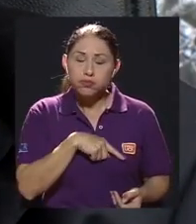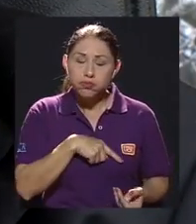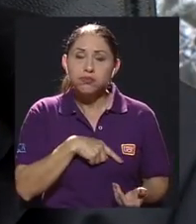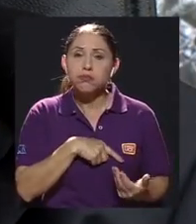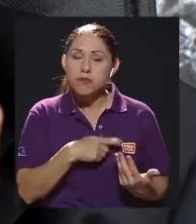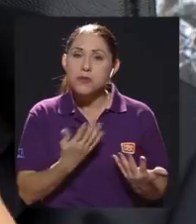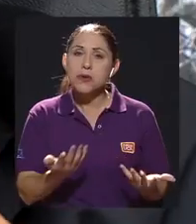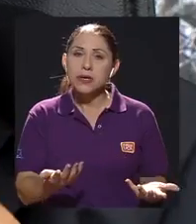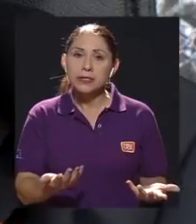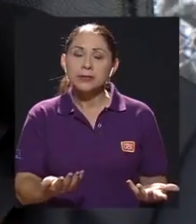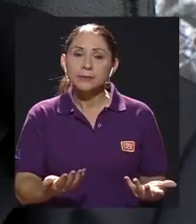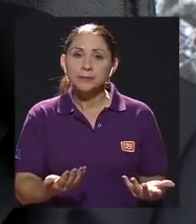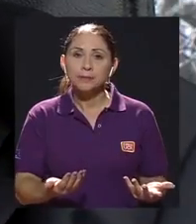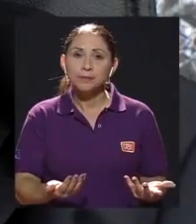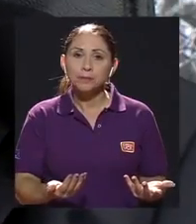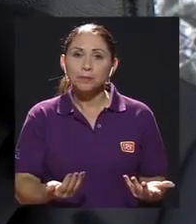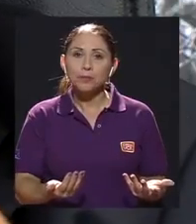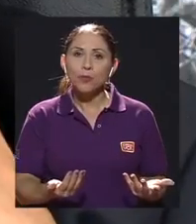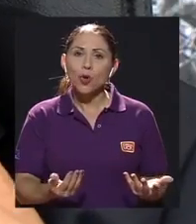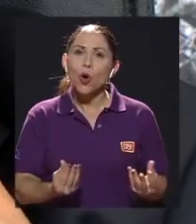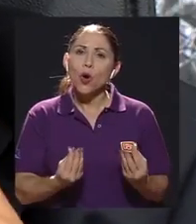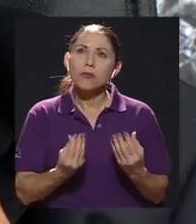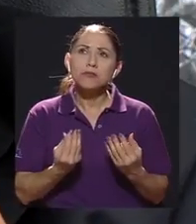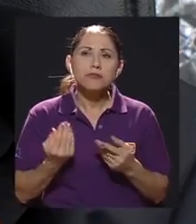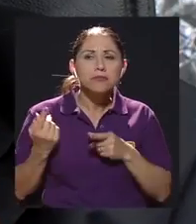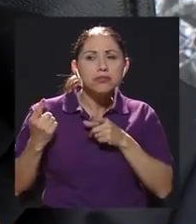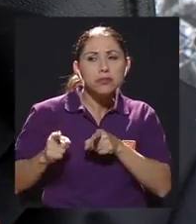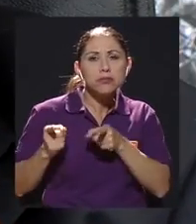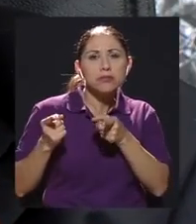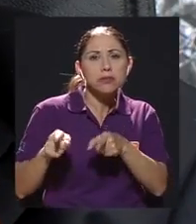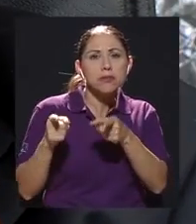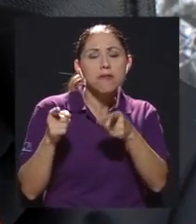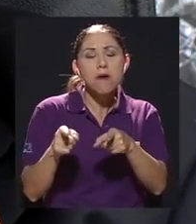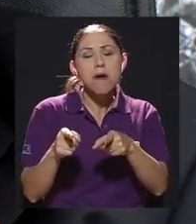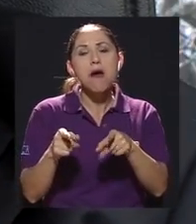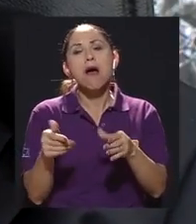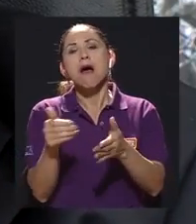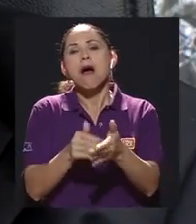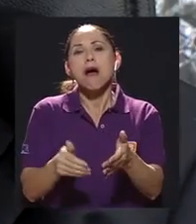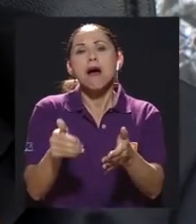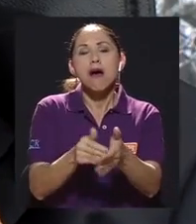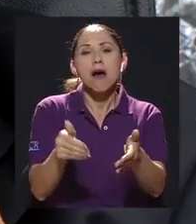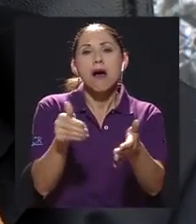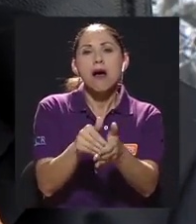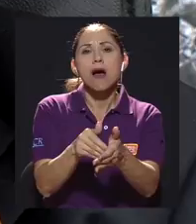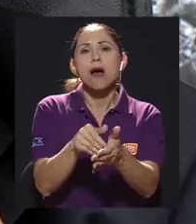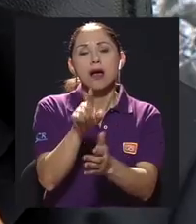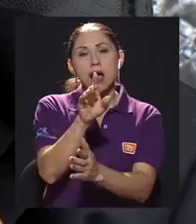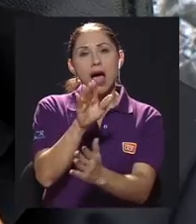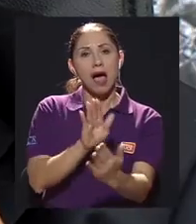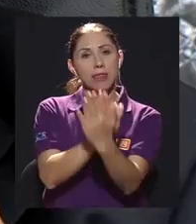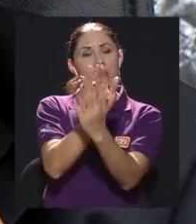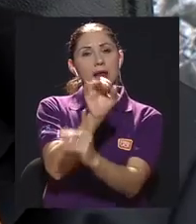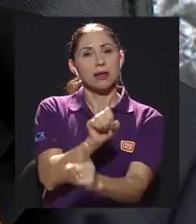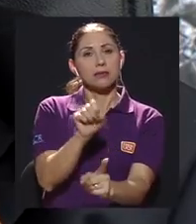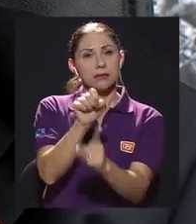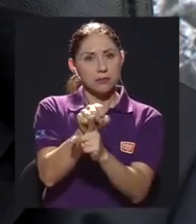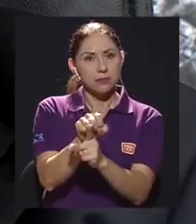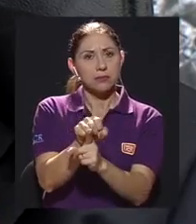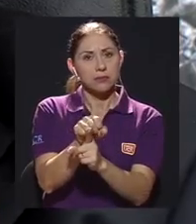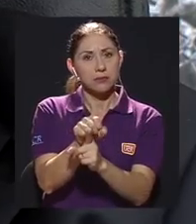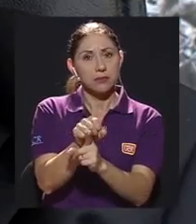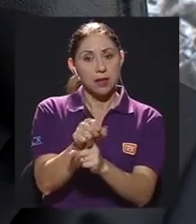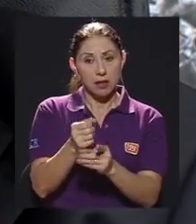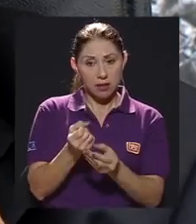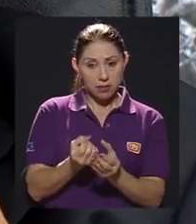efectivamente con mucha frecuencia ante la disyuntiva de generar